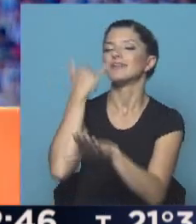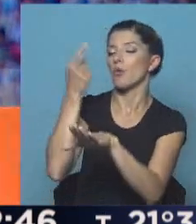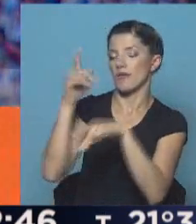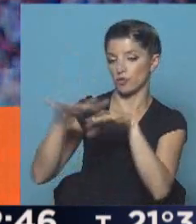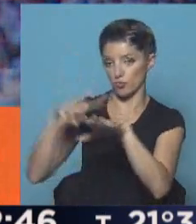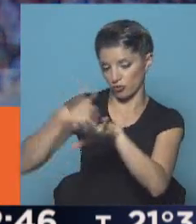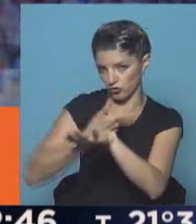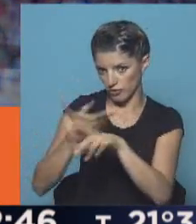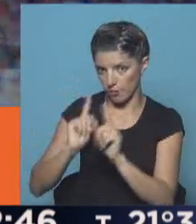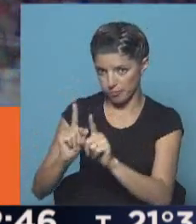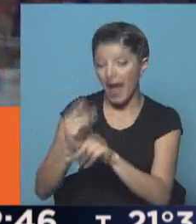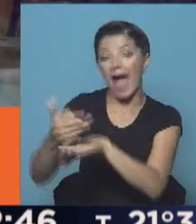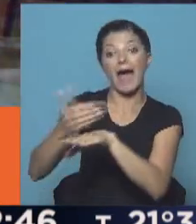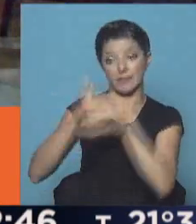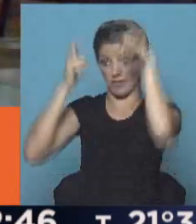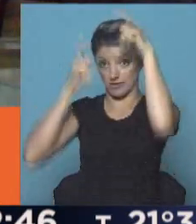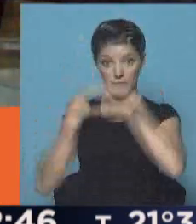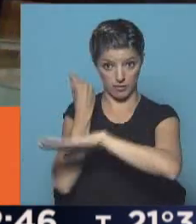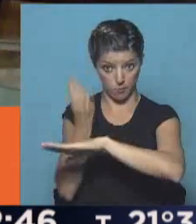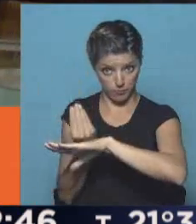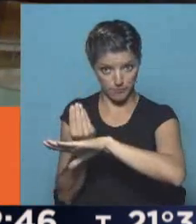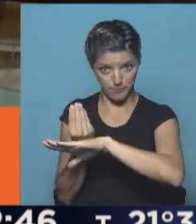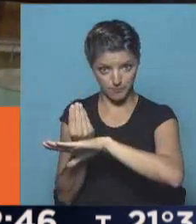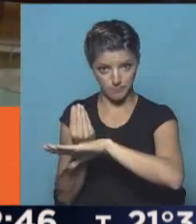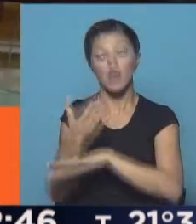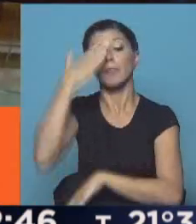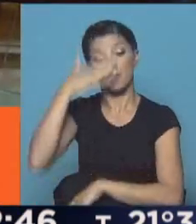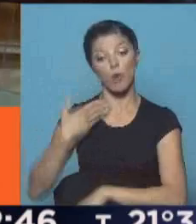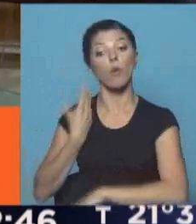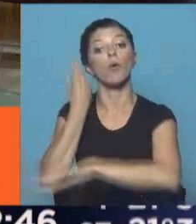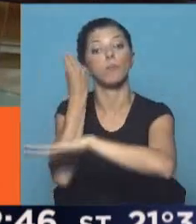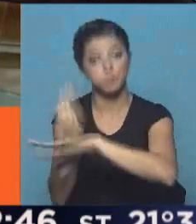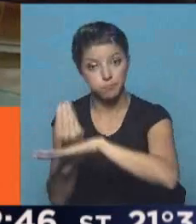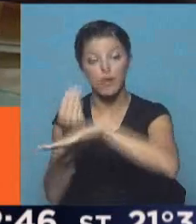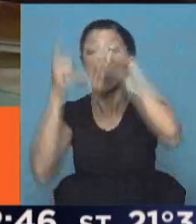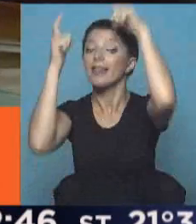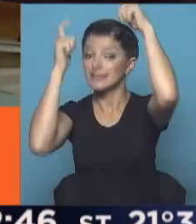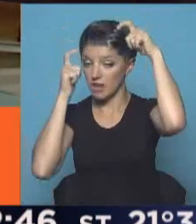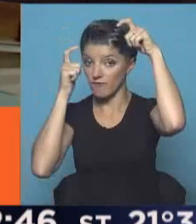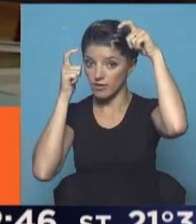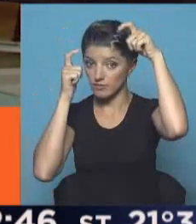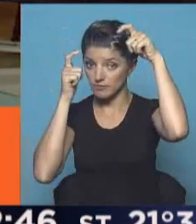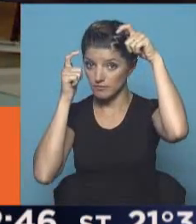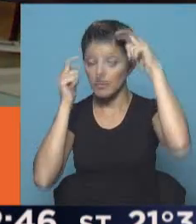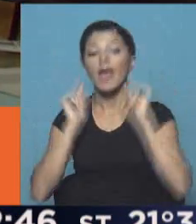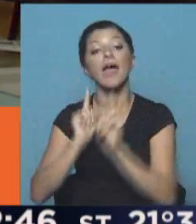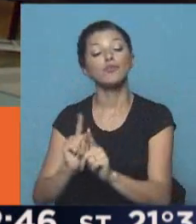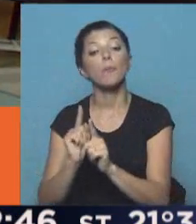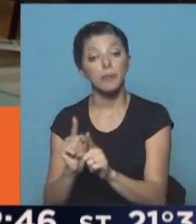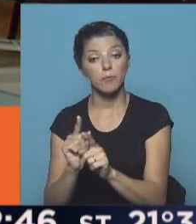existente, antes de la llegada de Chávez, cuando llega Chávez, esa polarización social es utilizada